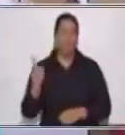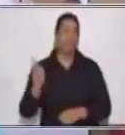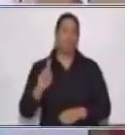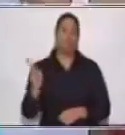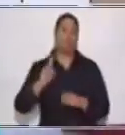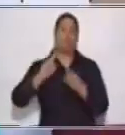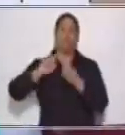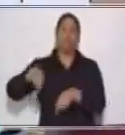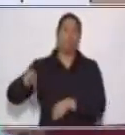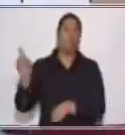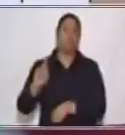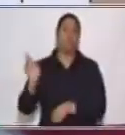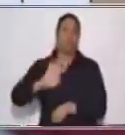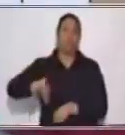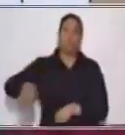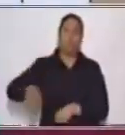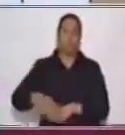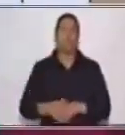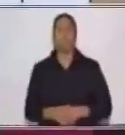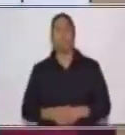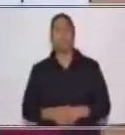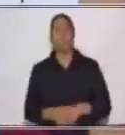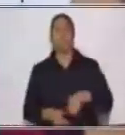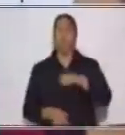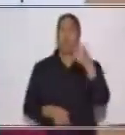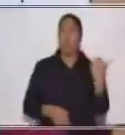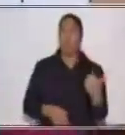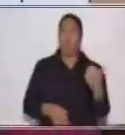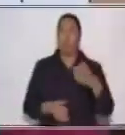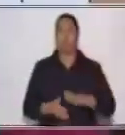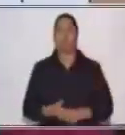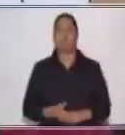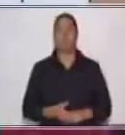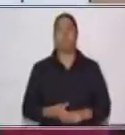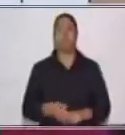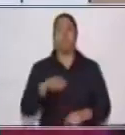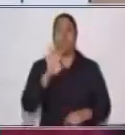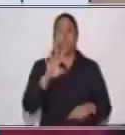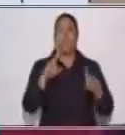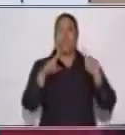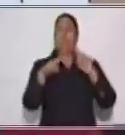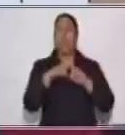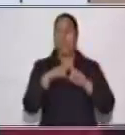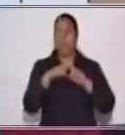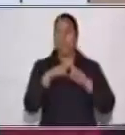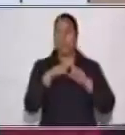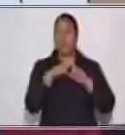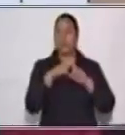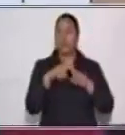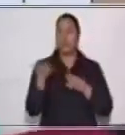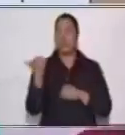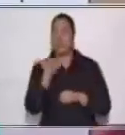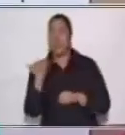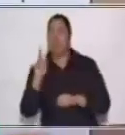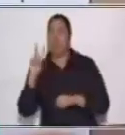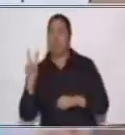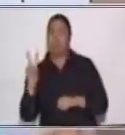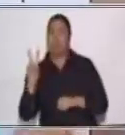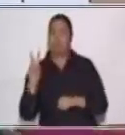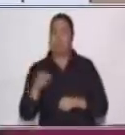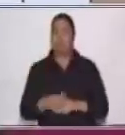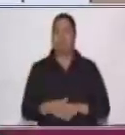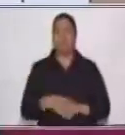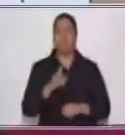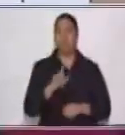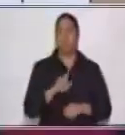no satisface la igualdad. Ahora, veamos. Para x igual a 2. Para